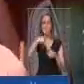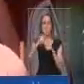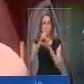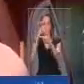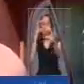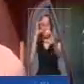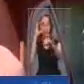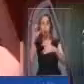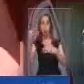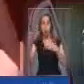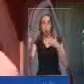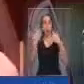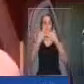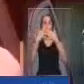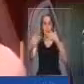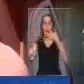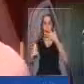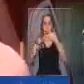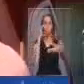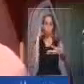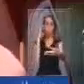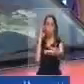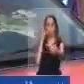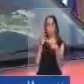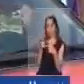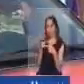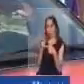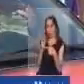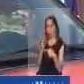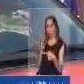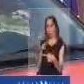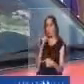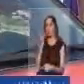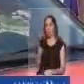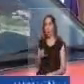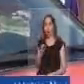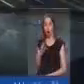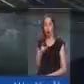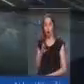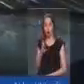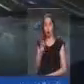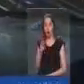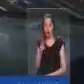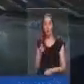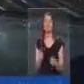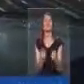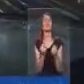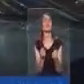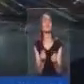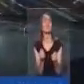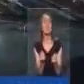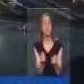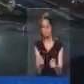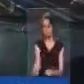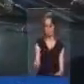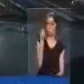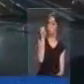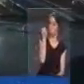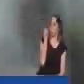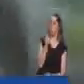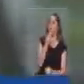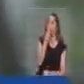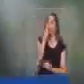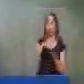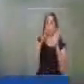consecuencias. Entró, pero por lo menos unos 40 centímetros hacia adentro. Jorge Bayer fue sorprendido por este proyectil en noviembre del año